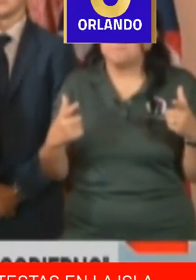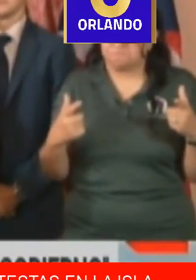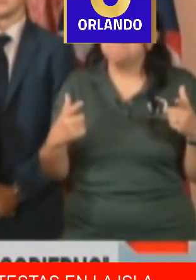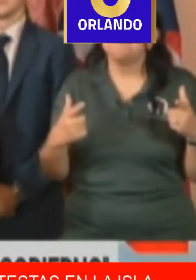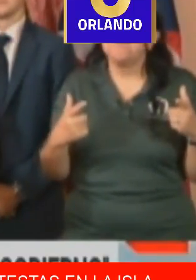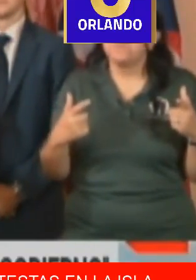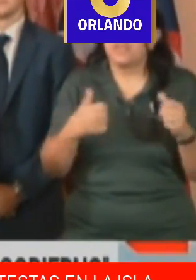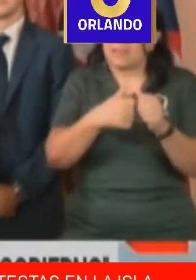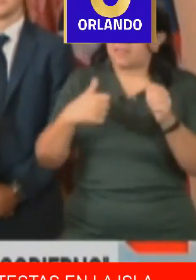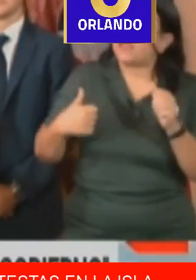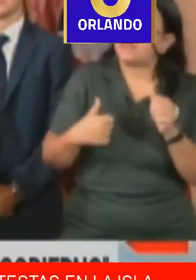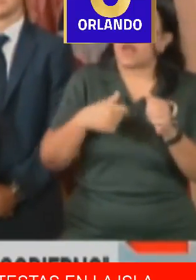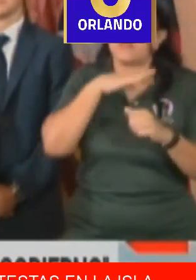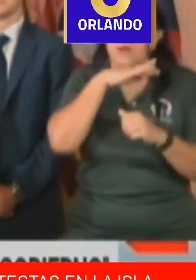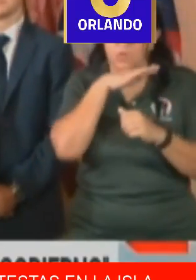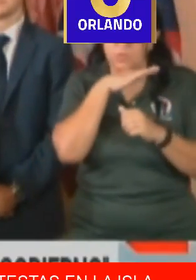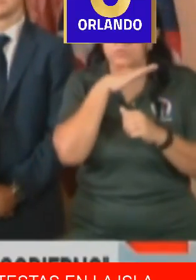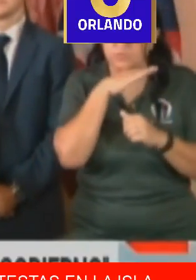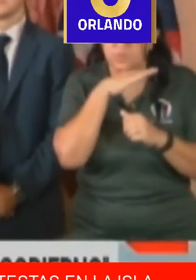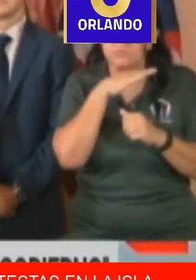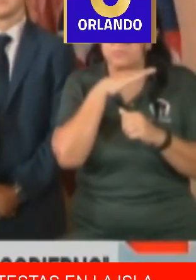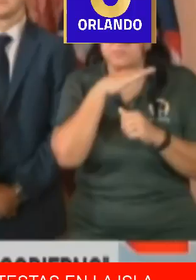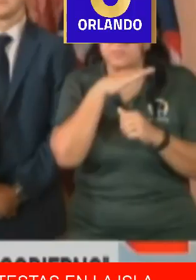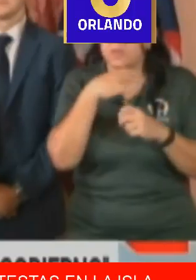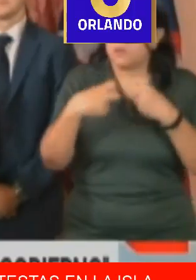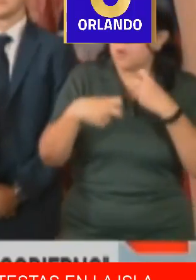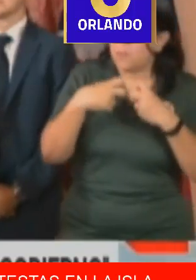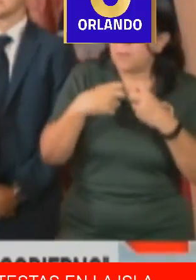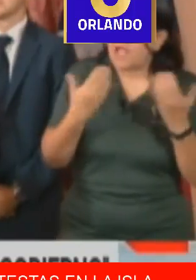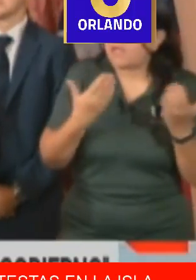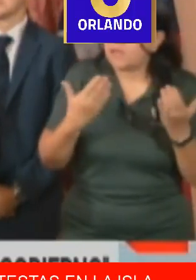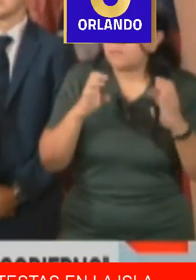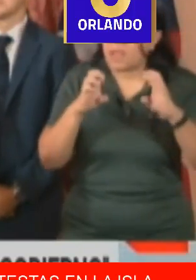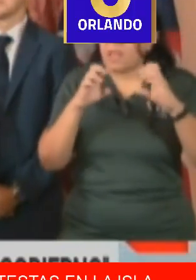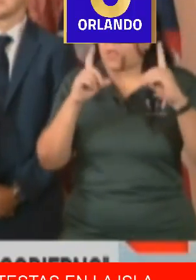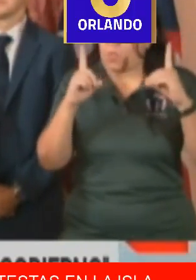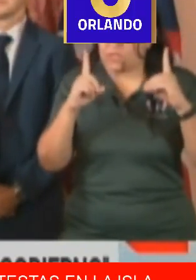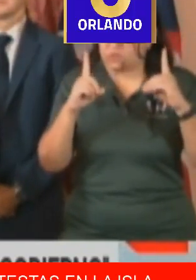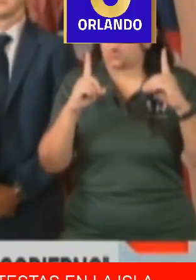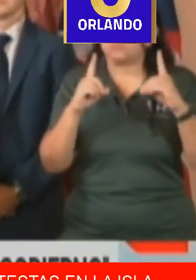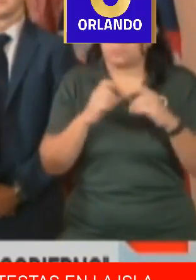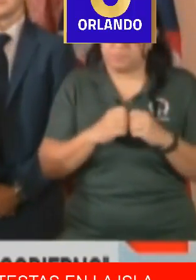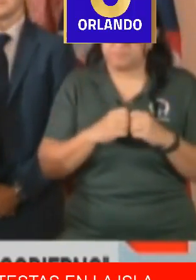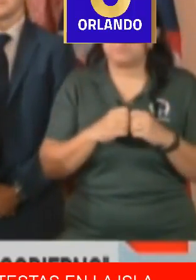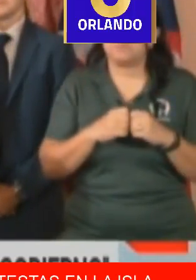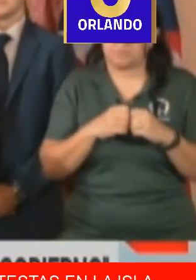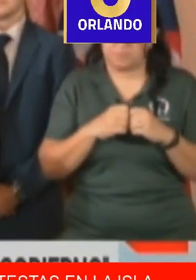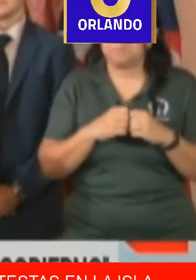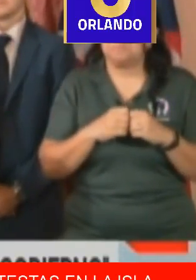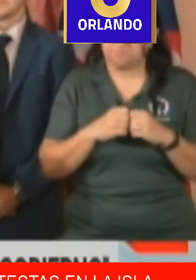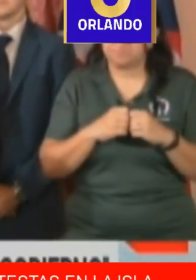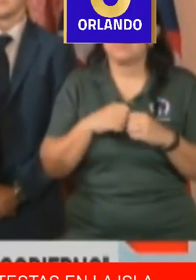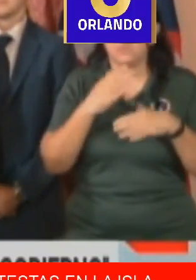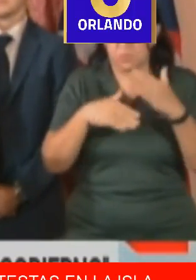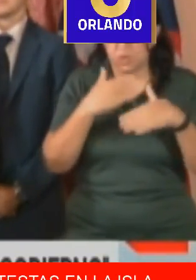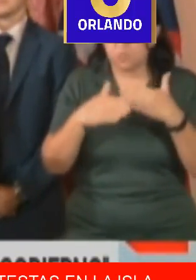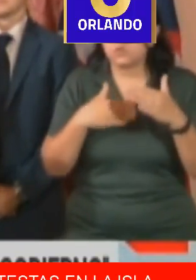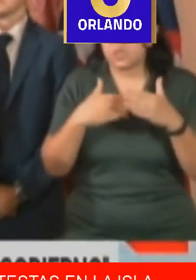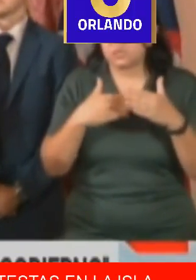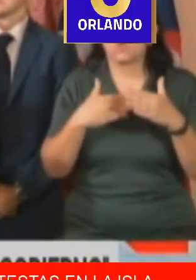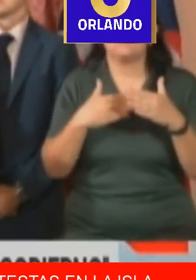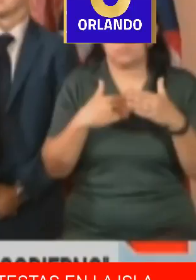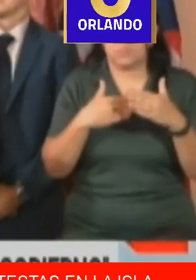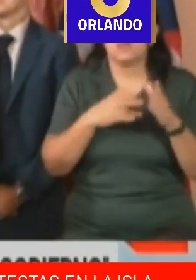subyacentes en la corrupción. Problemas como la educación sobre estos procesos y la